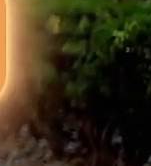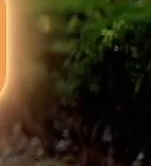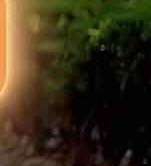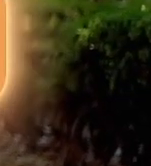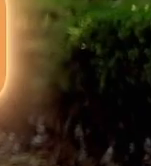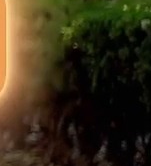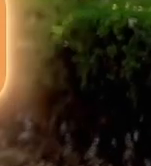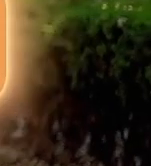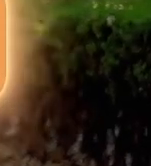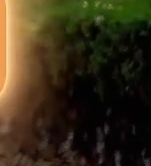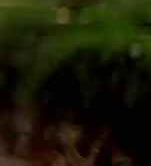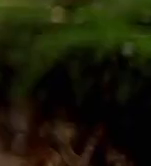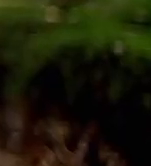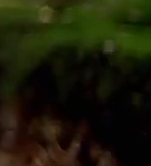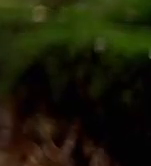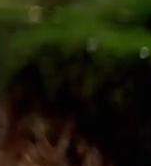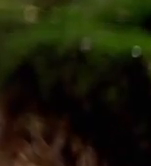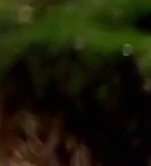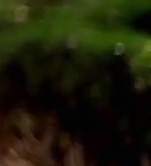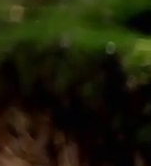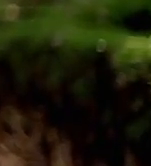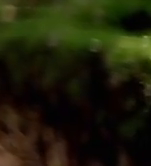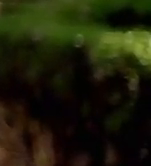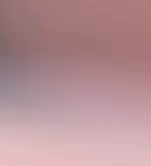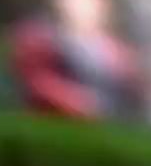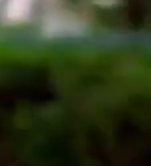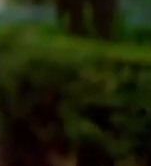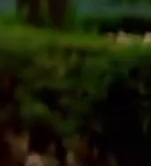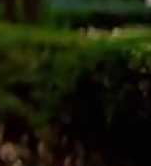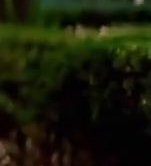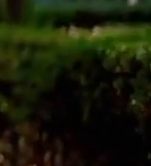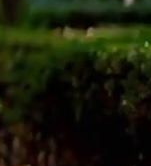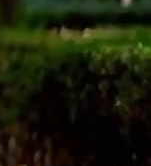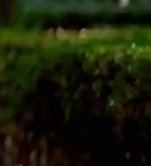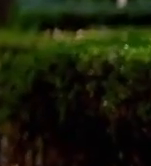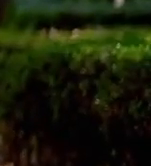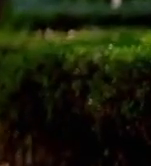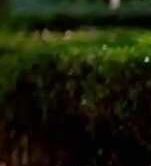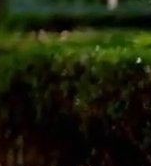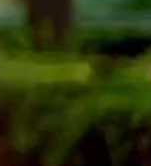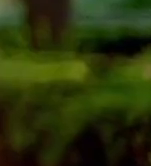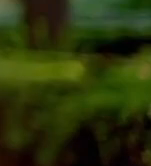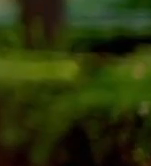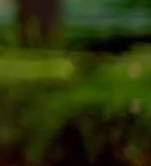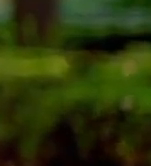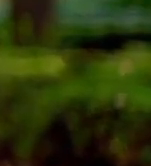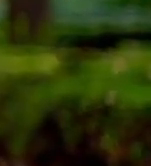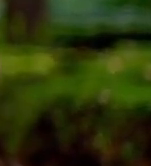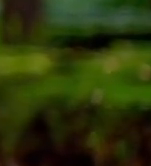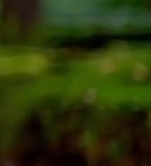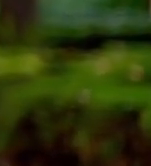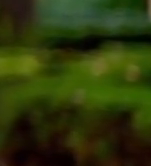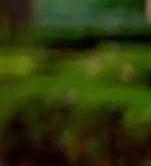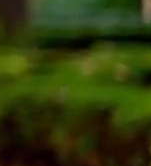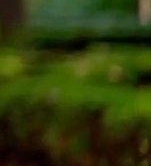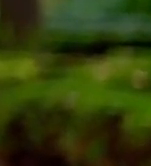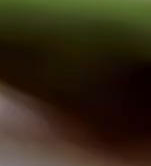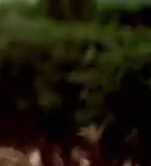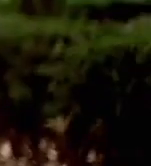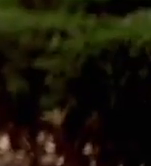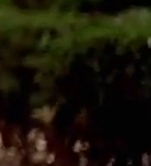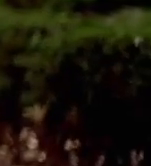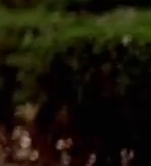cuando las redes y las calles se pintaron fosfo fosfo. Por eso, el PRIAN lo bajó a la mala. Ya viste de lo que es capaz la vieja